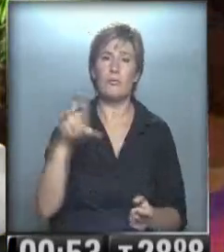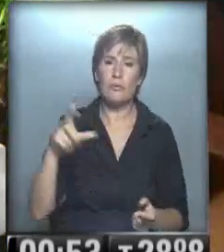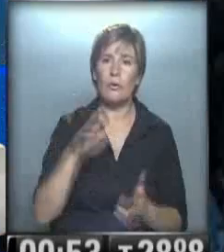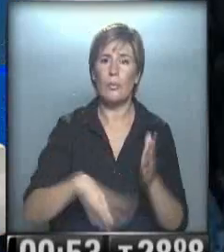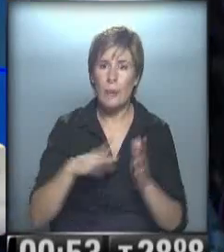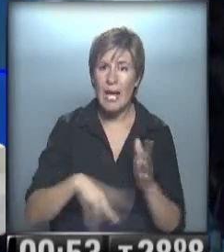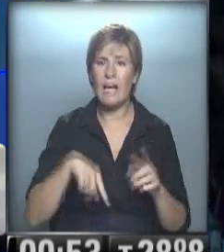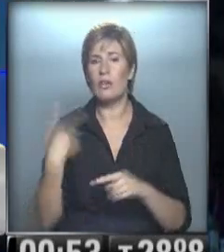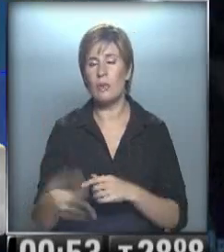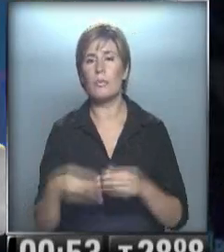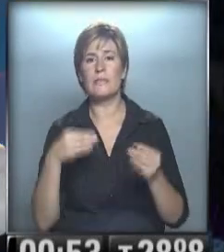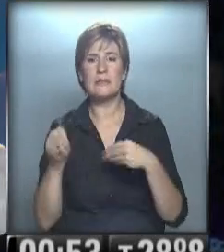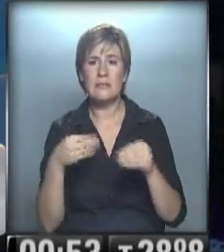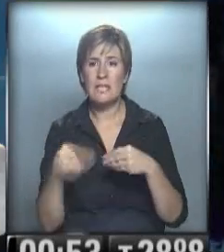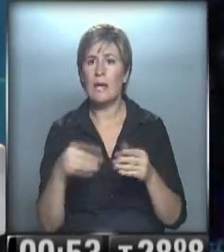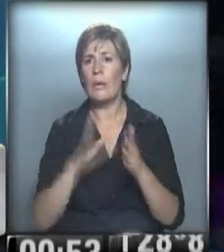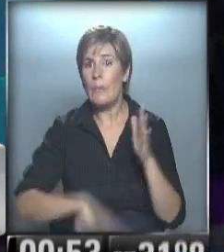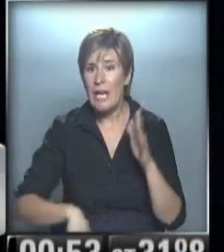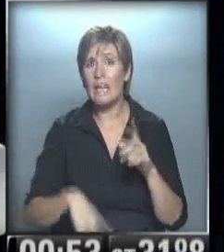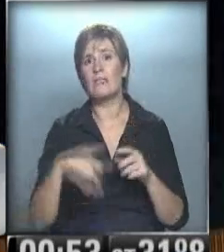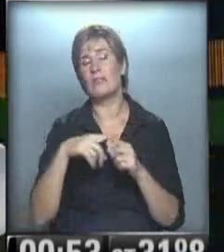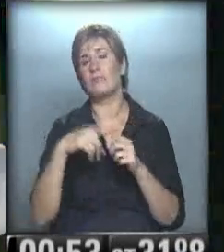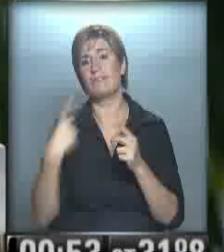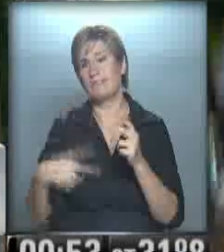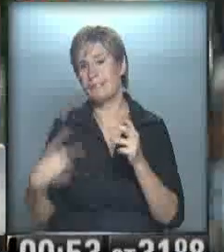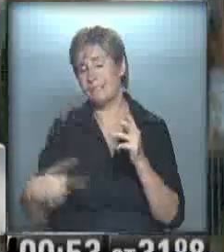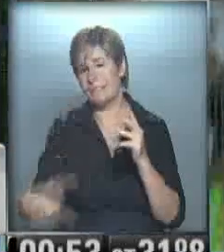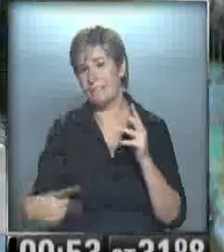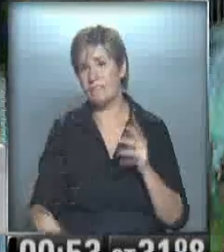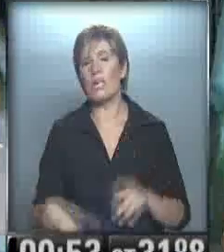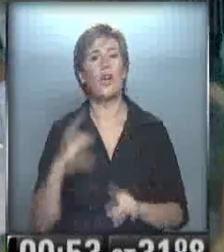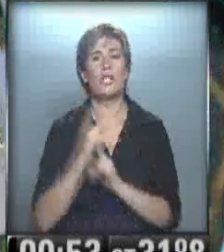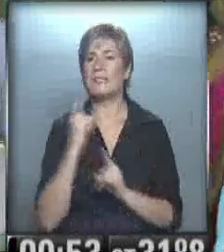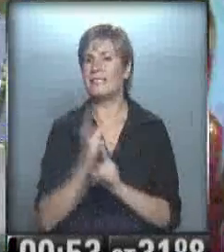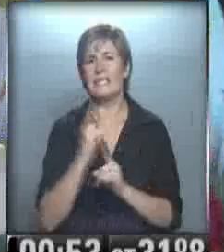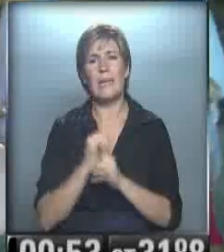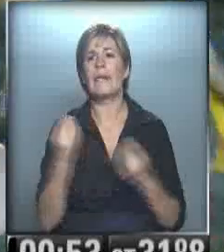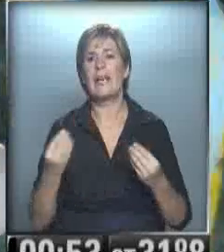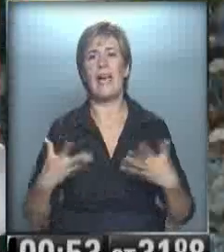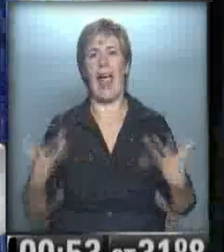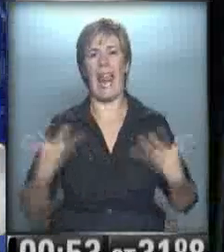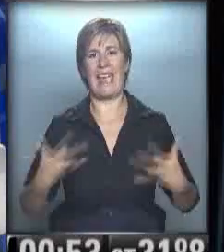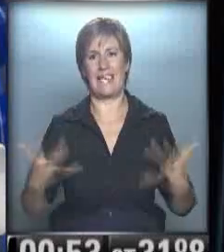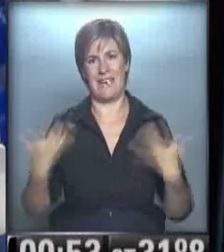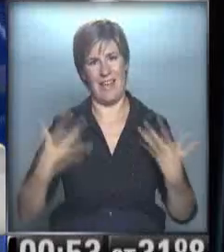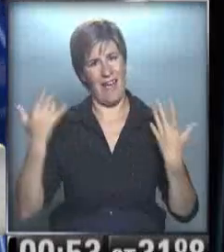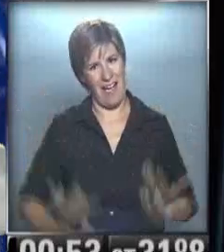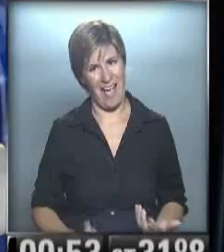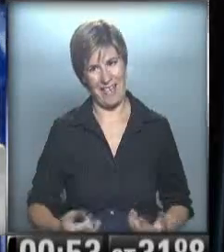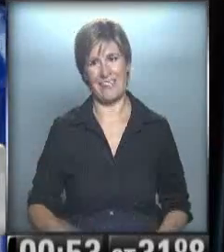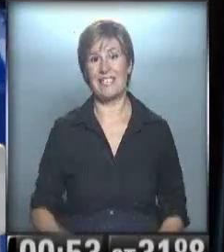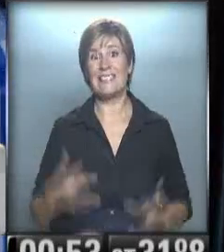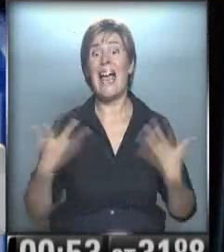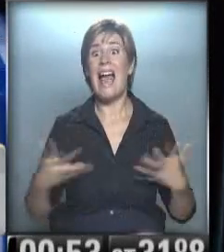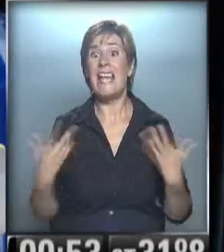incorpora tergopol. Por sobre todas las cosas, una de las cosas que siempre tuvo este carnaval es mucha alegría. Yo siempre digo que este carnaval tiene una clientela